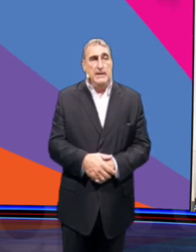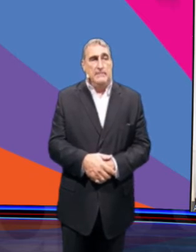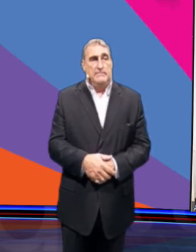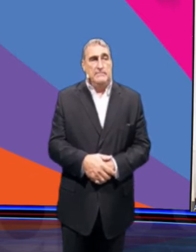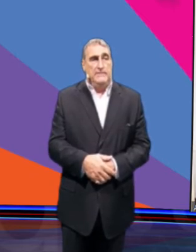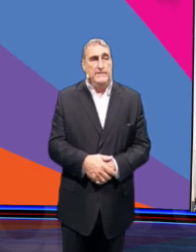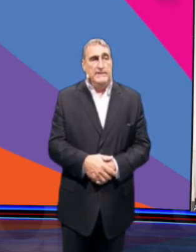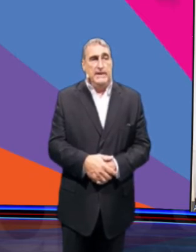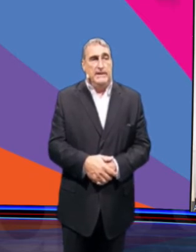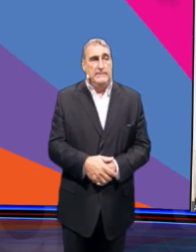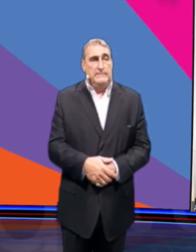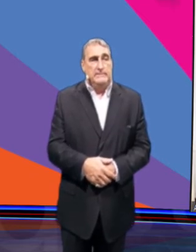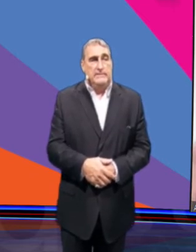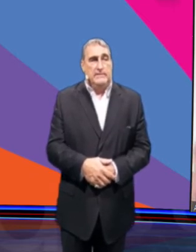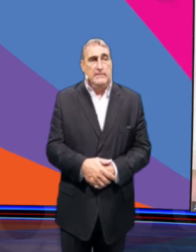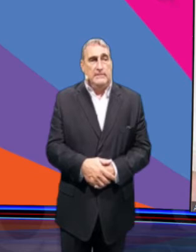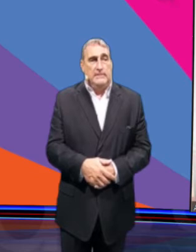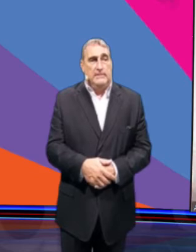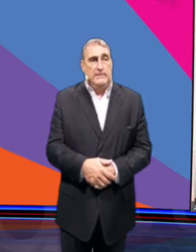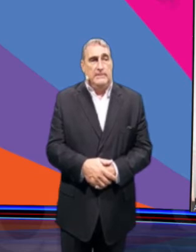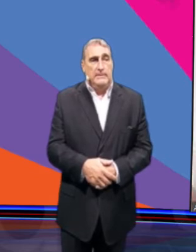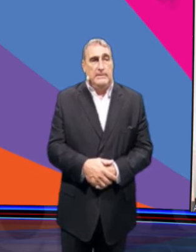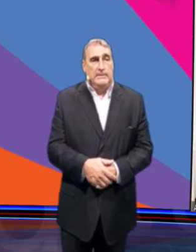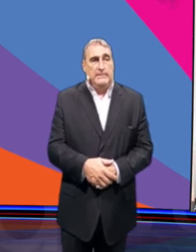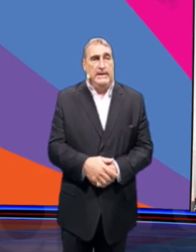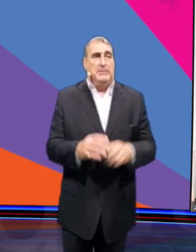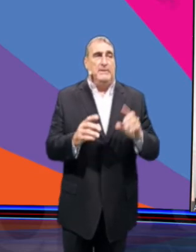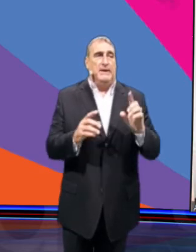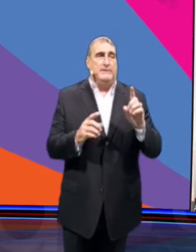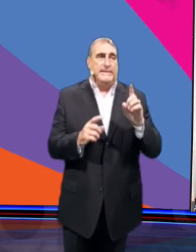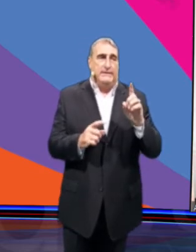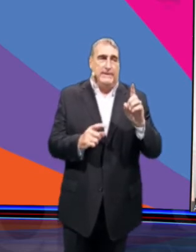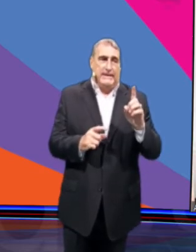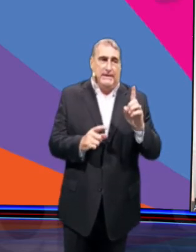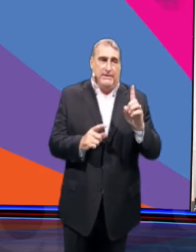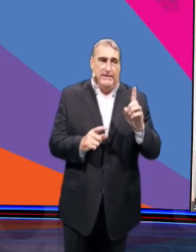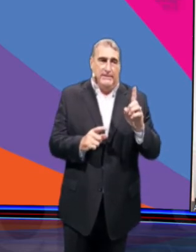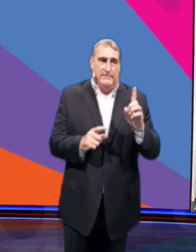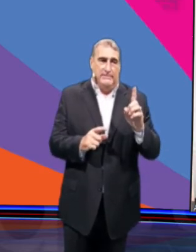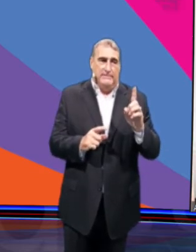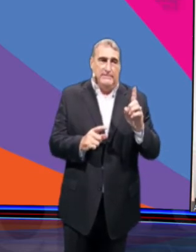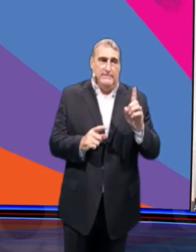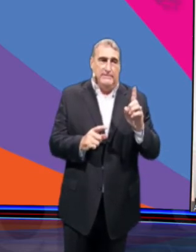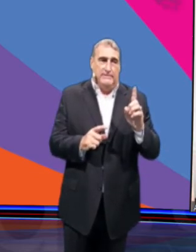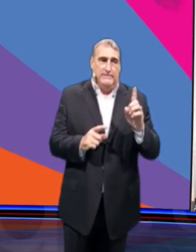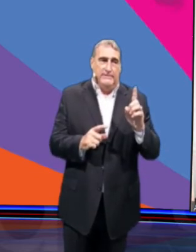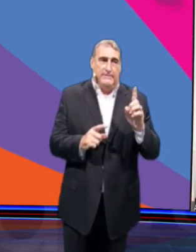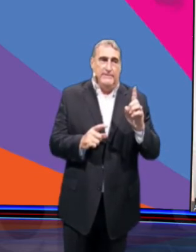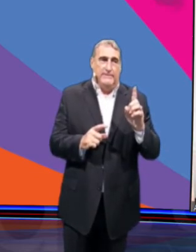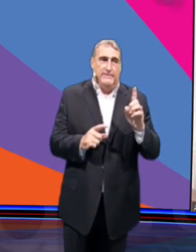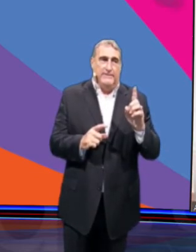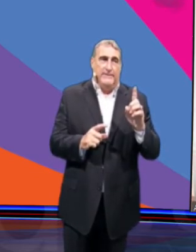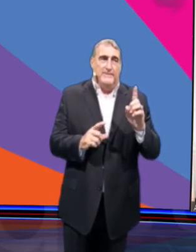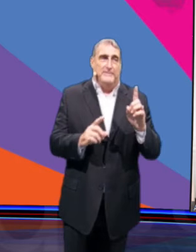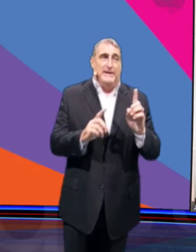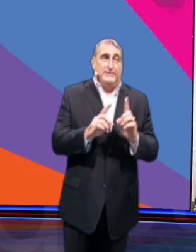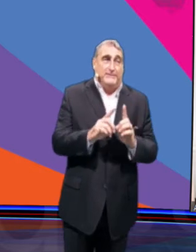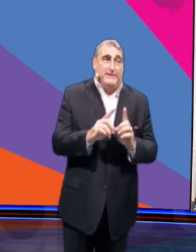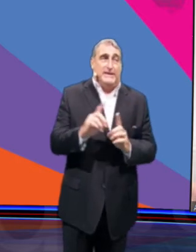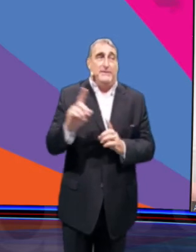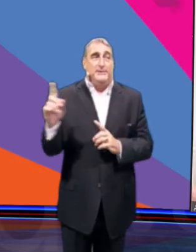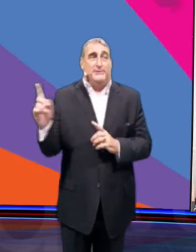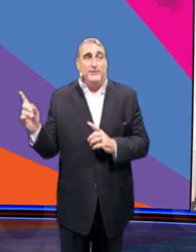Nada. No le falta nada. Le faltan 2 o 3. Sí, pero va a encontrar una traba, No, digo... Va a